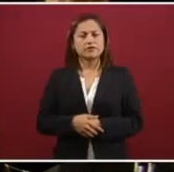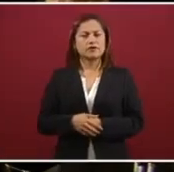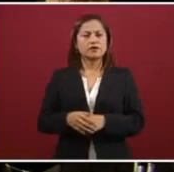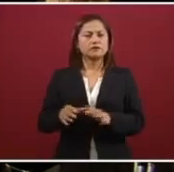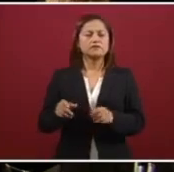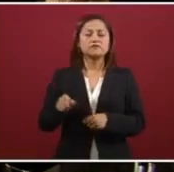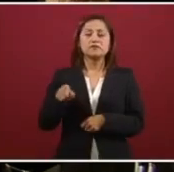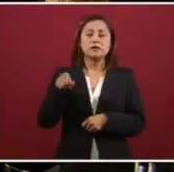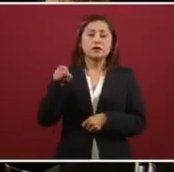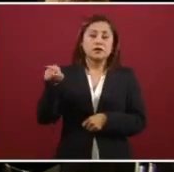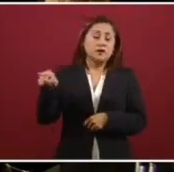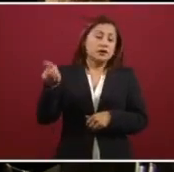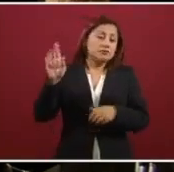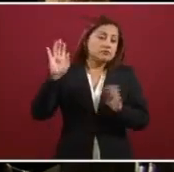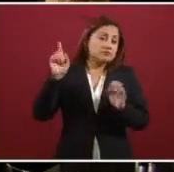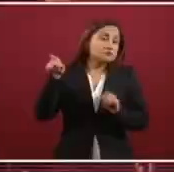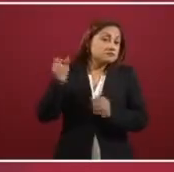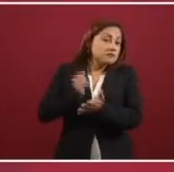esta decisión